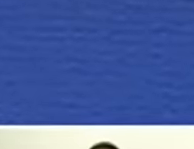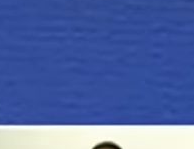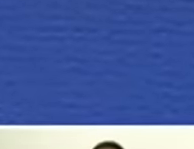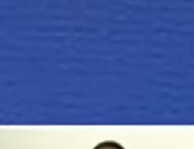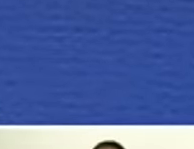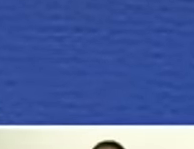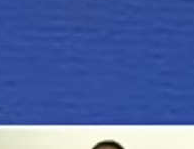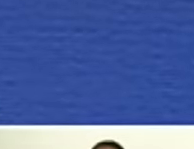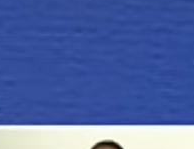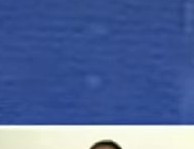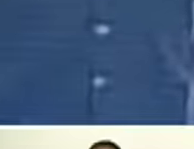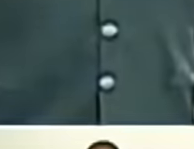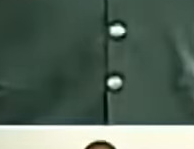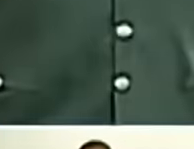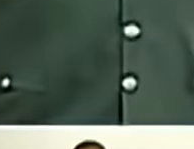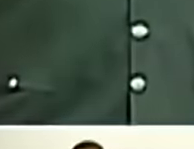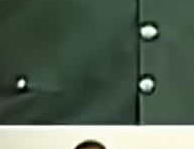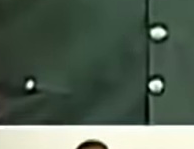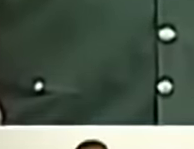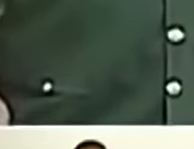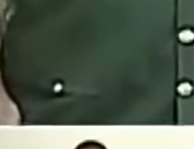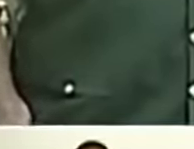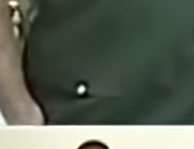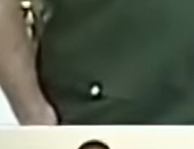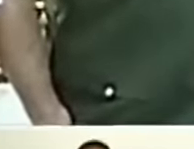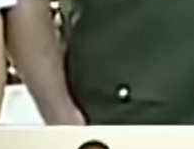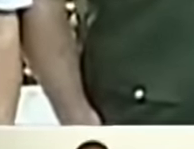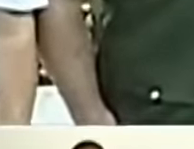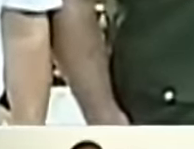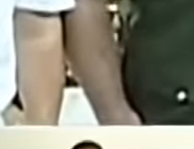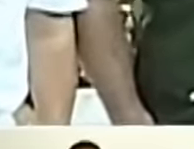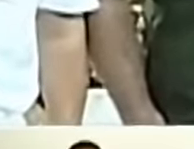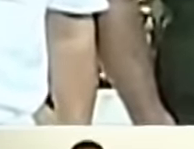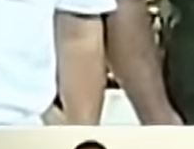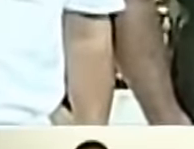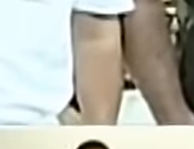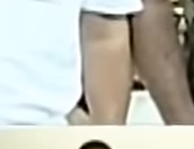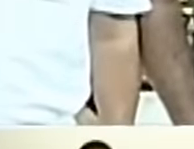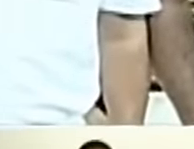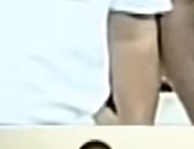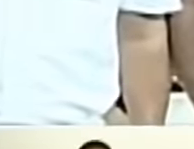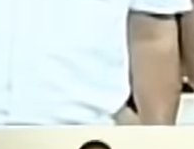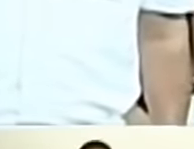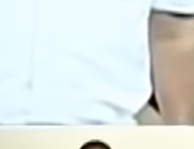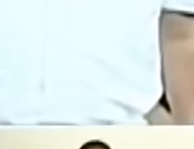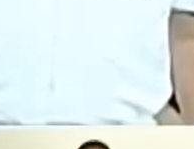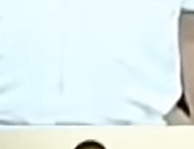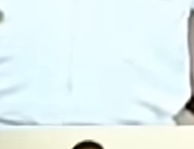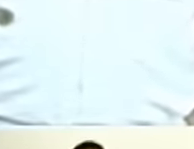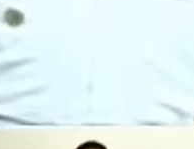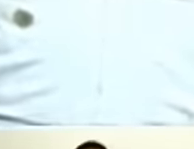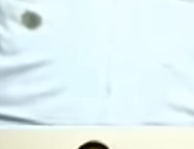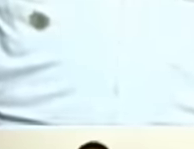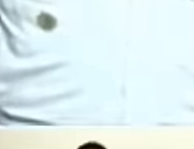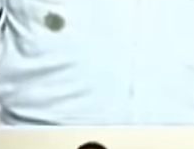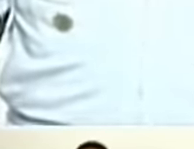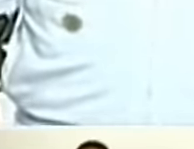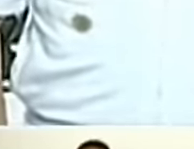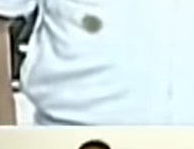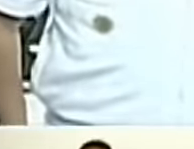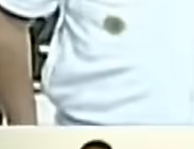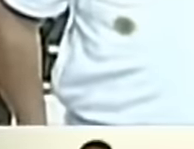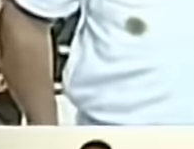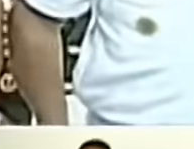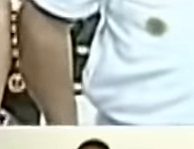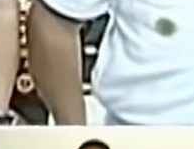Militar Bolivariana, de la Guardia Militar, de la Guardia Nacional Bolivariana, de la Milicia Nacional Bolivariana,